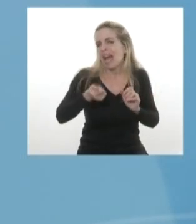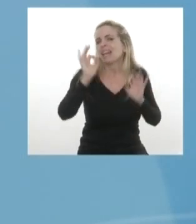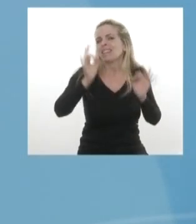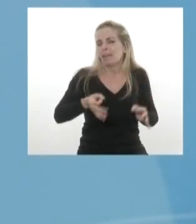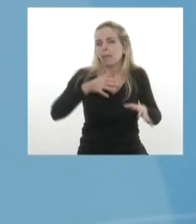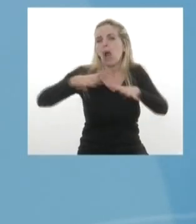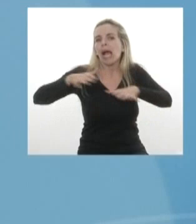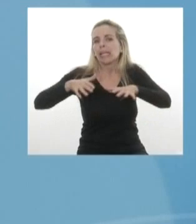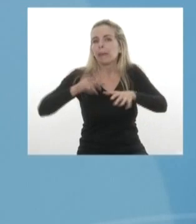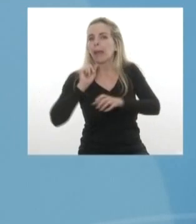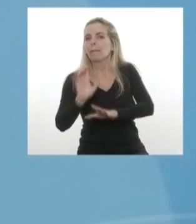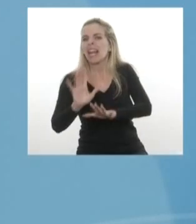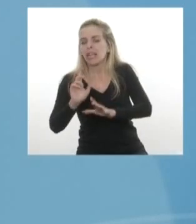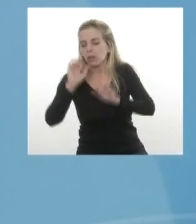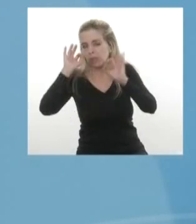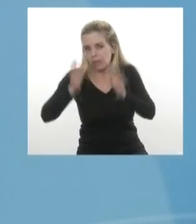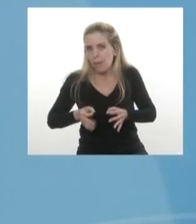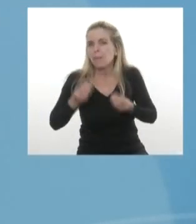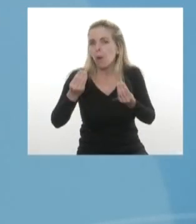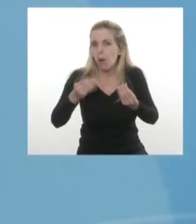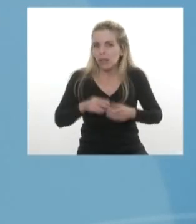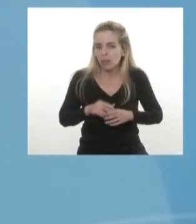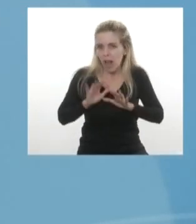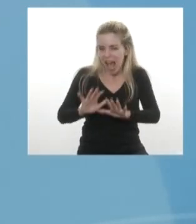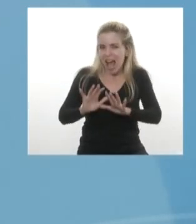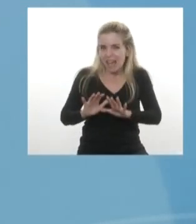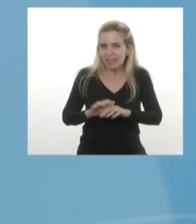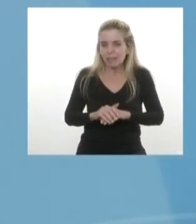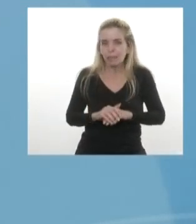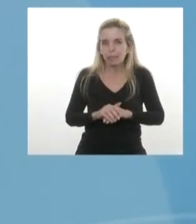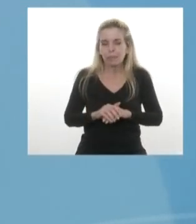riesgo. Así, no es